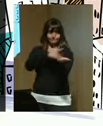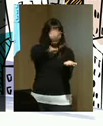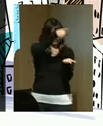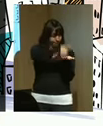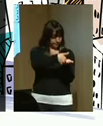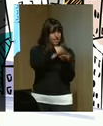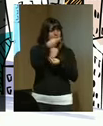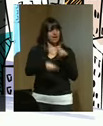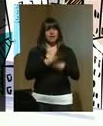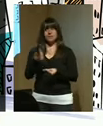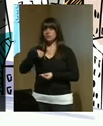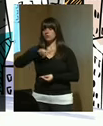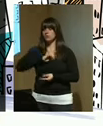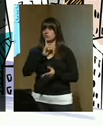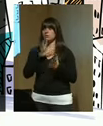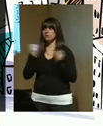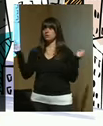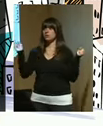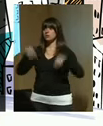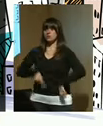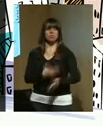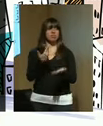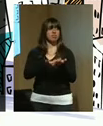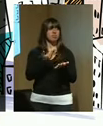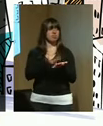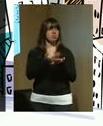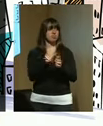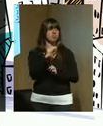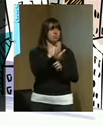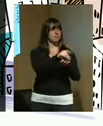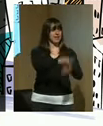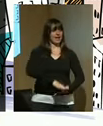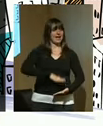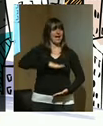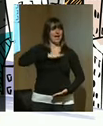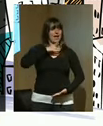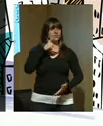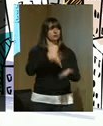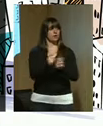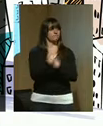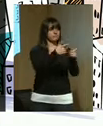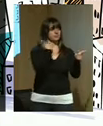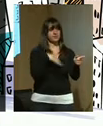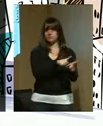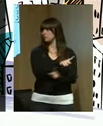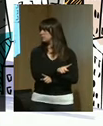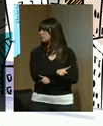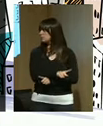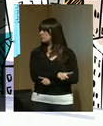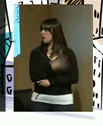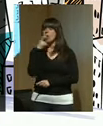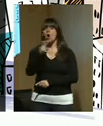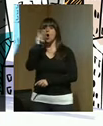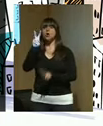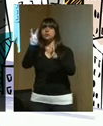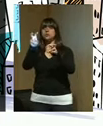nosotros certificamos le damos un certificado de la capacitación que han recibido. Otro de